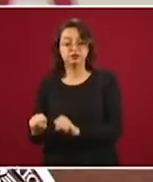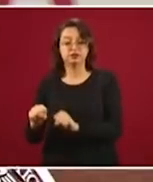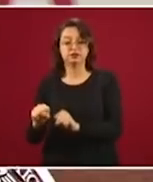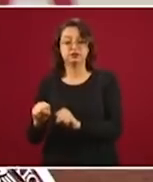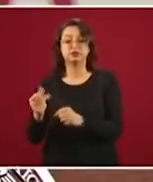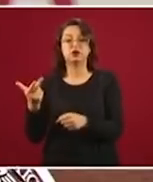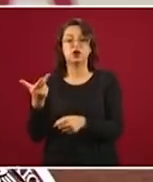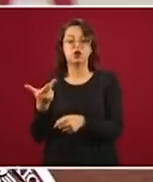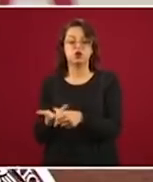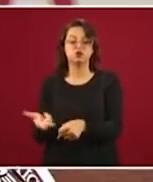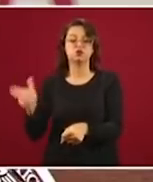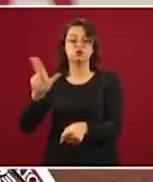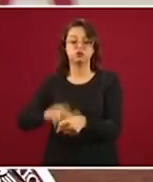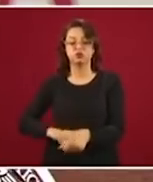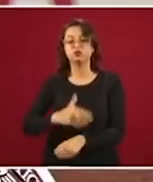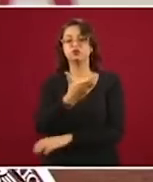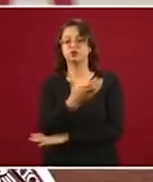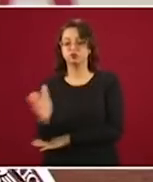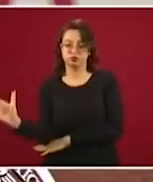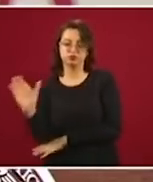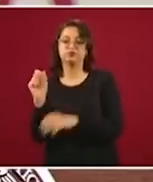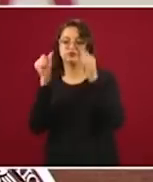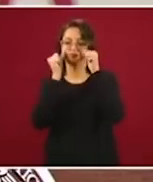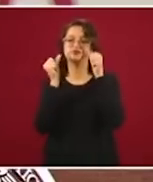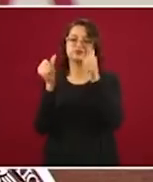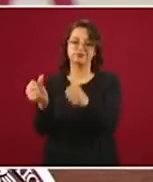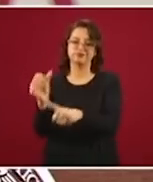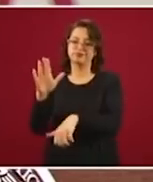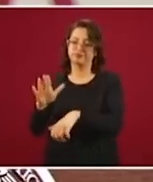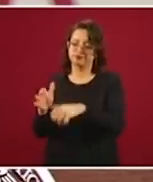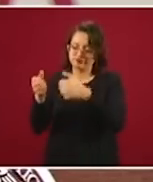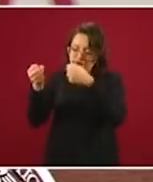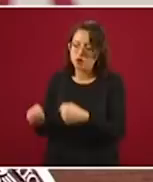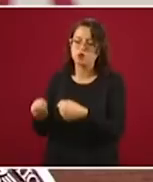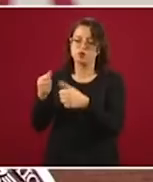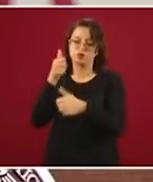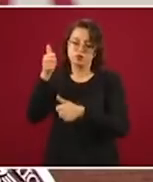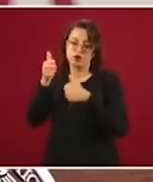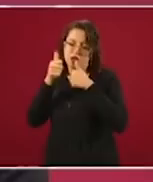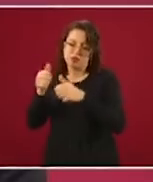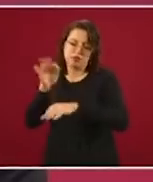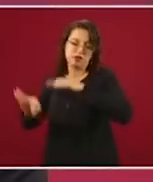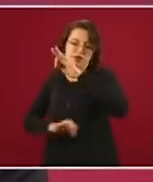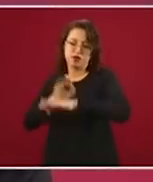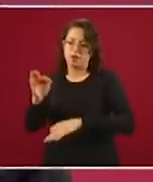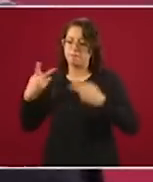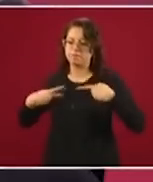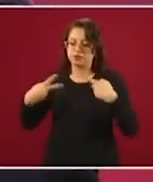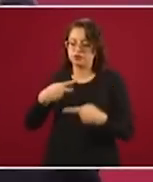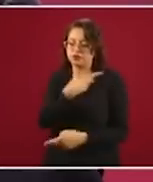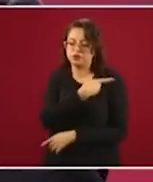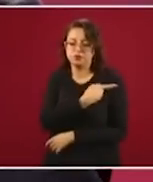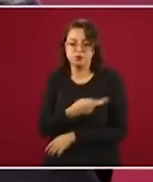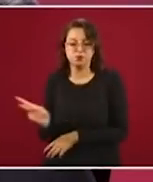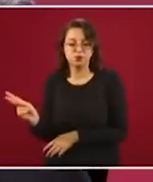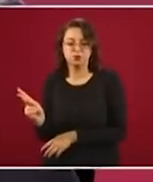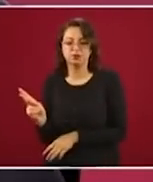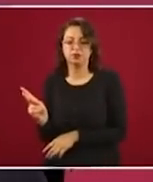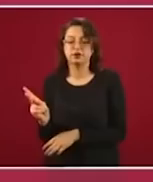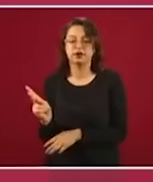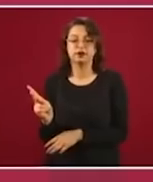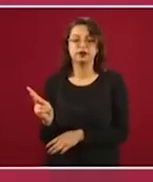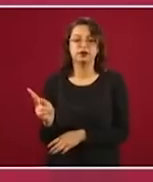de hospitales rurales se va a garantizar la atención a la población pobre